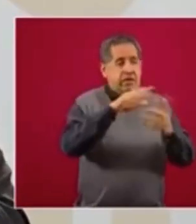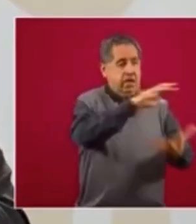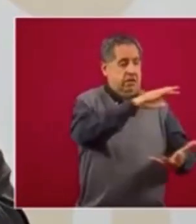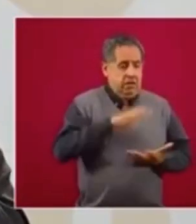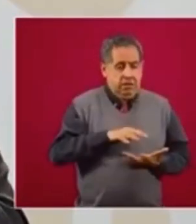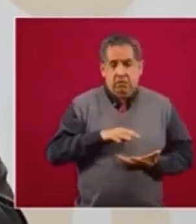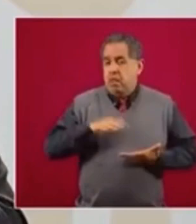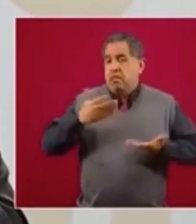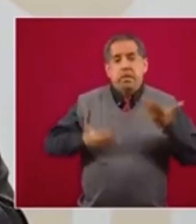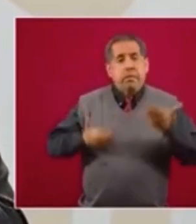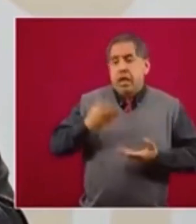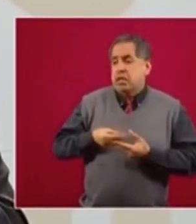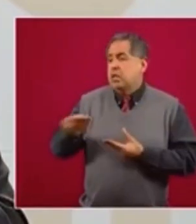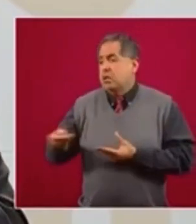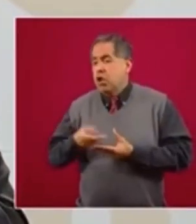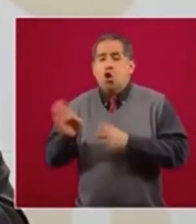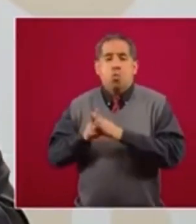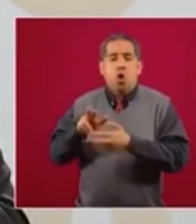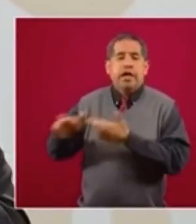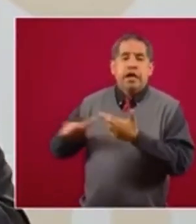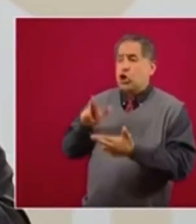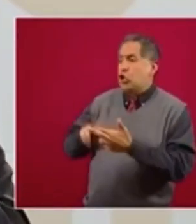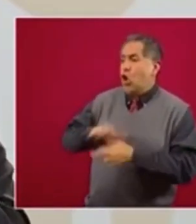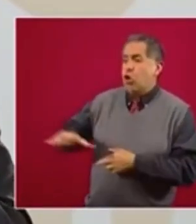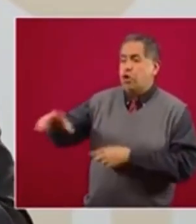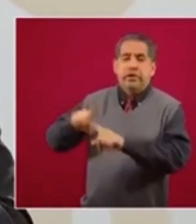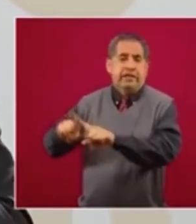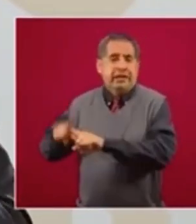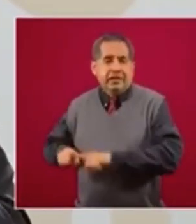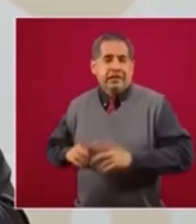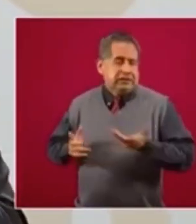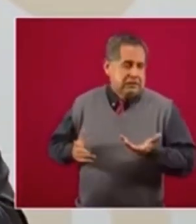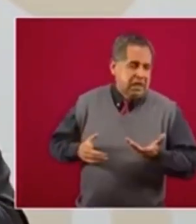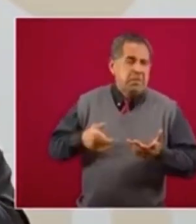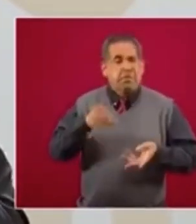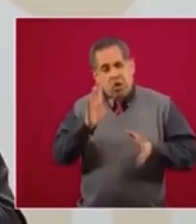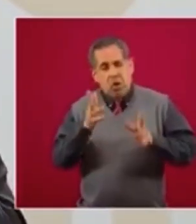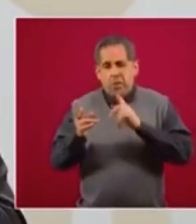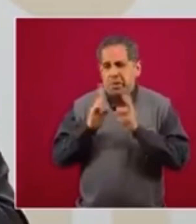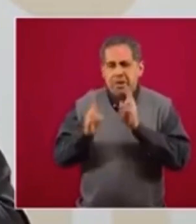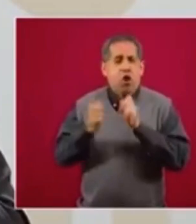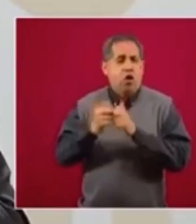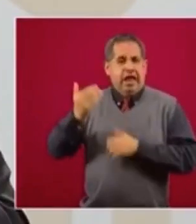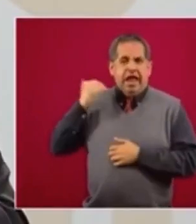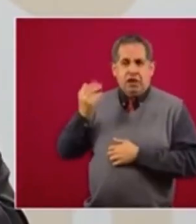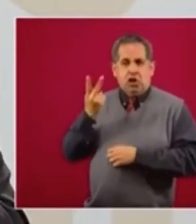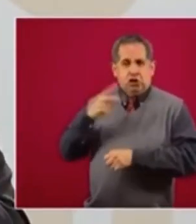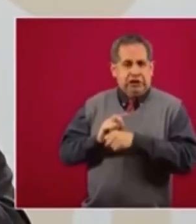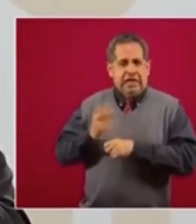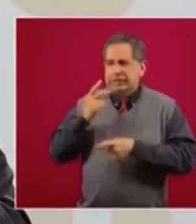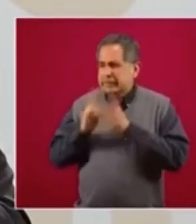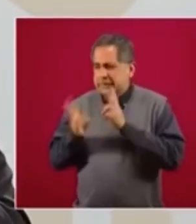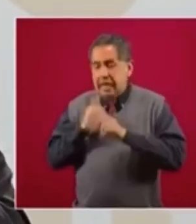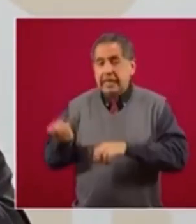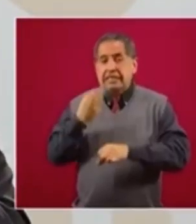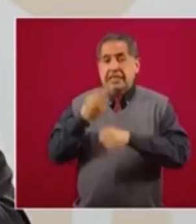distribuirlos de acuerdo a las regiones que lo conforman, pero digamos que platicando hace 2 días con todos los secretarios de Educación